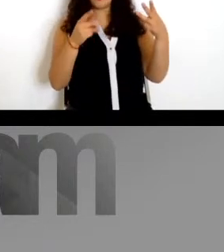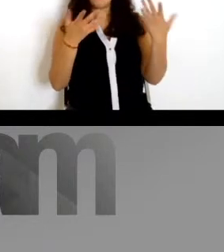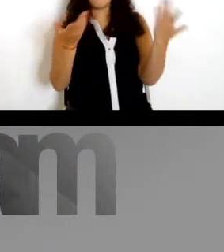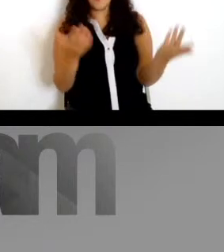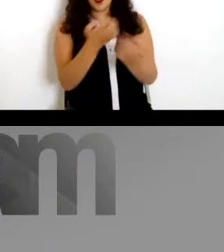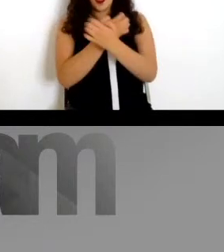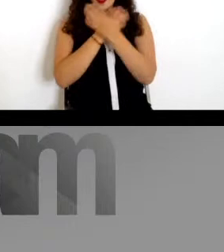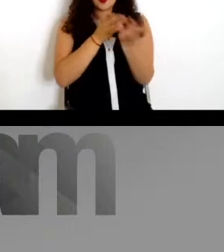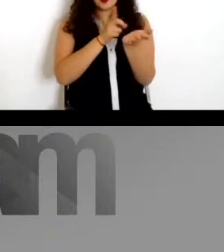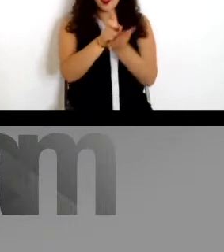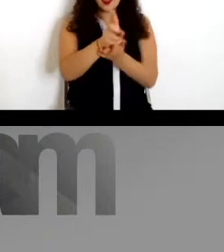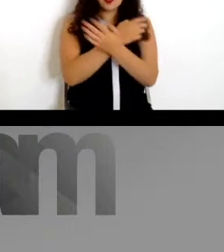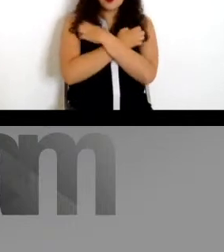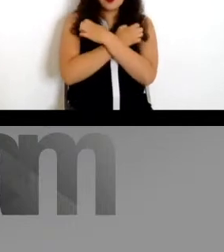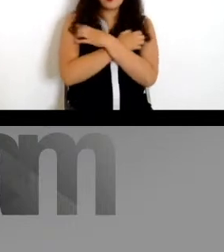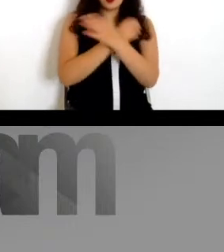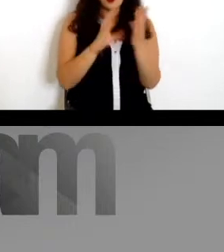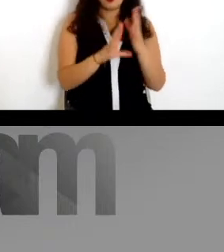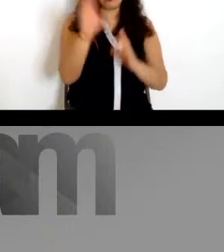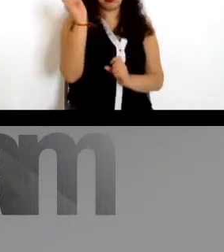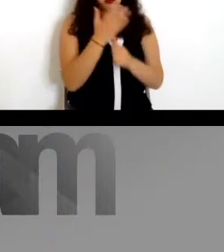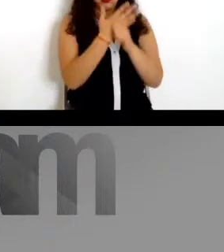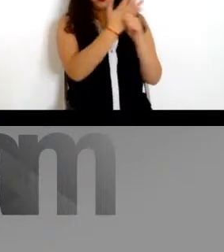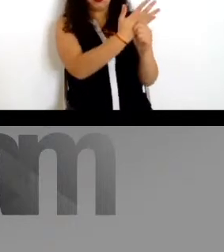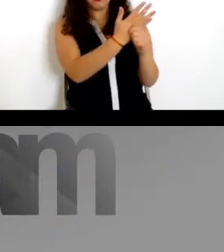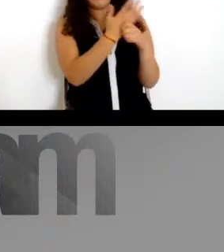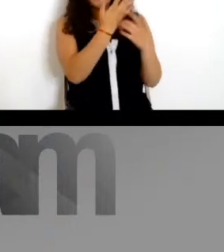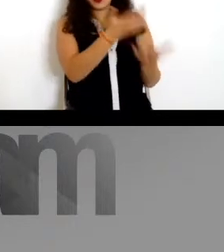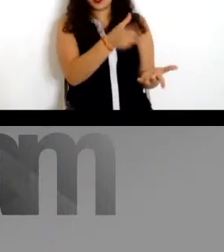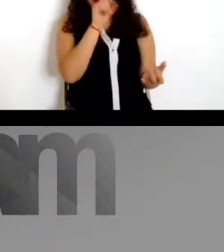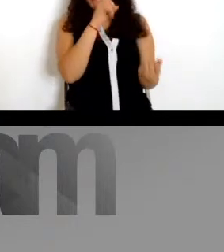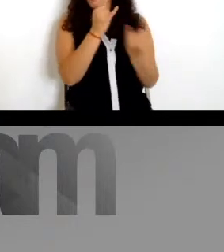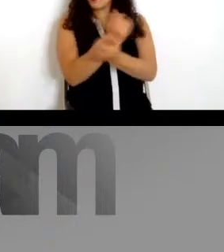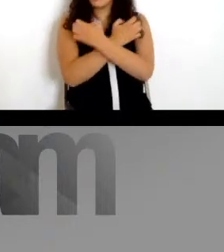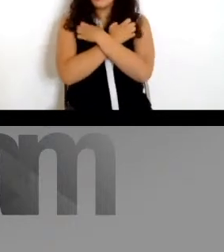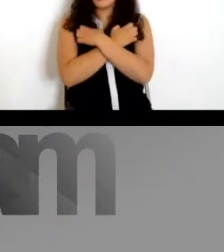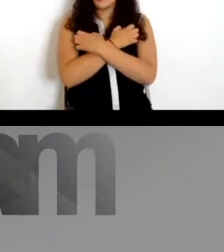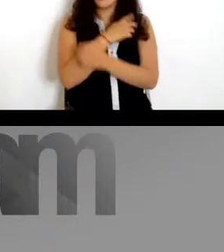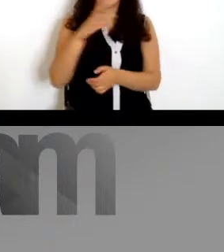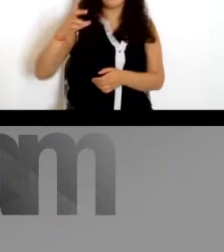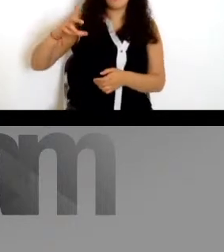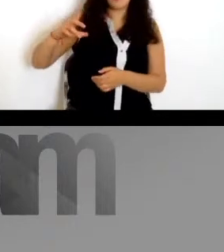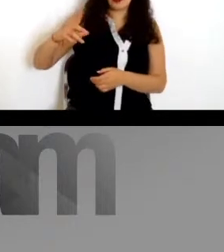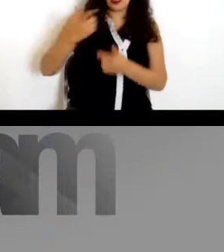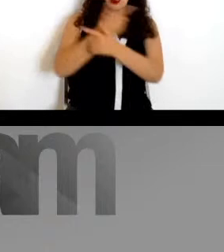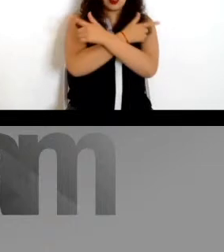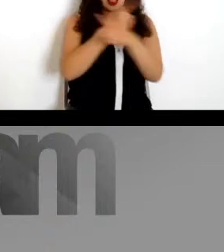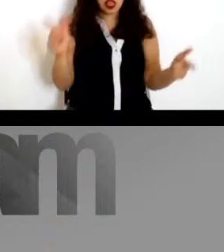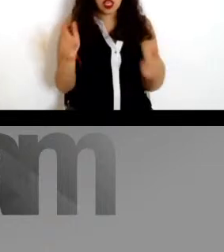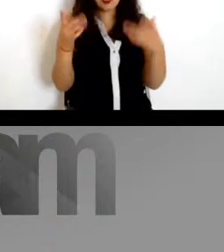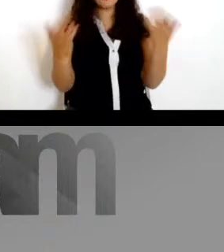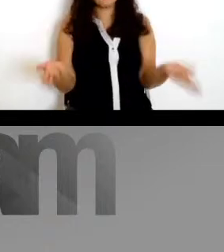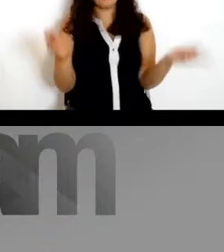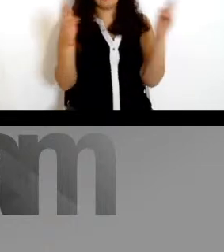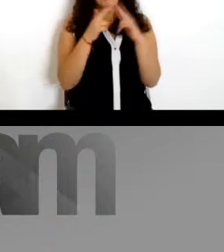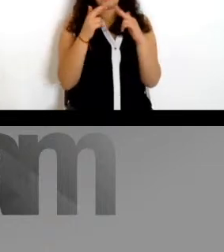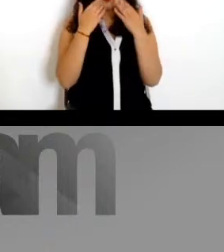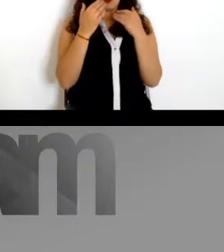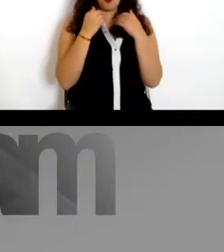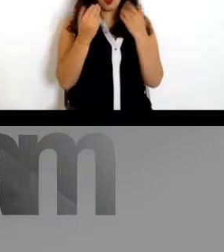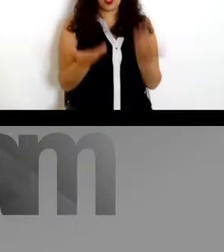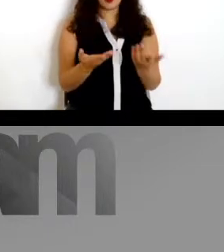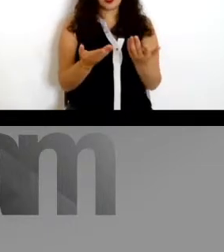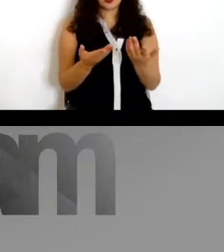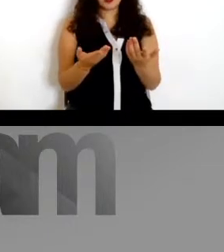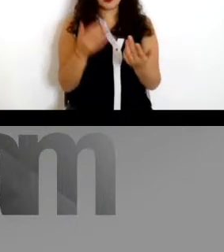lo marca la Constitución, pues también la educación debe ser pública, debe ser laica y que sea para todos, que sea para todas las